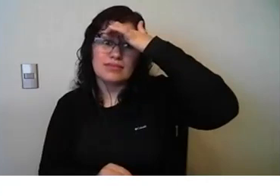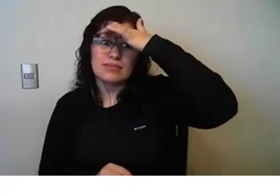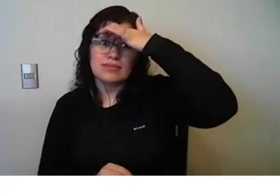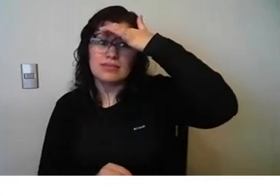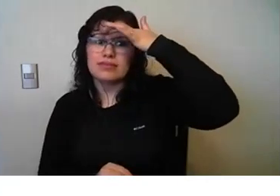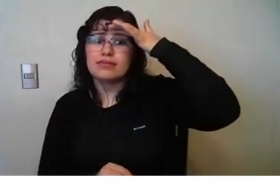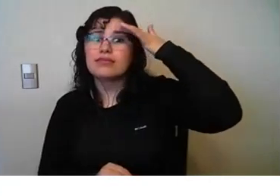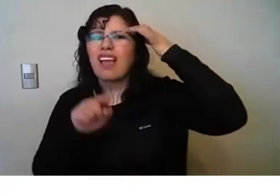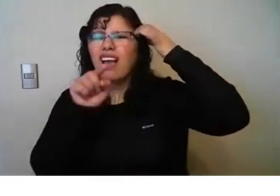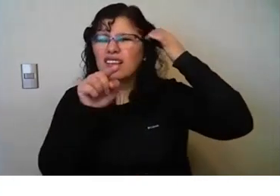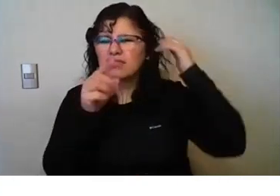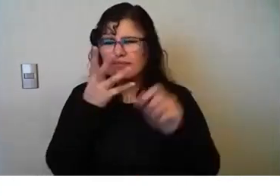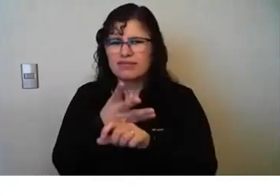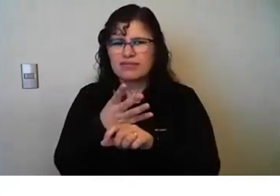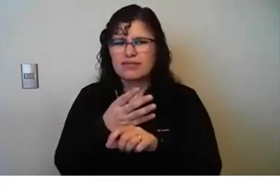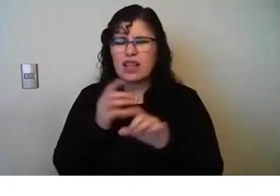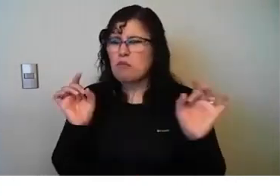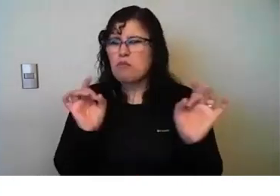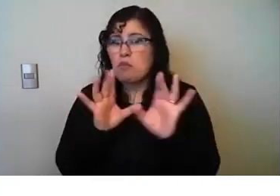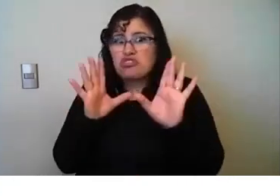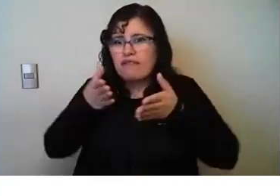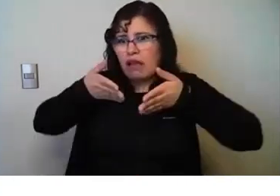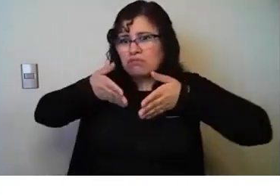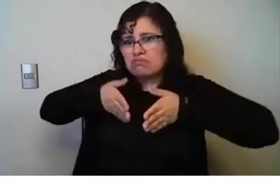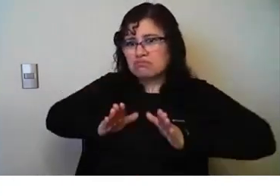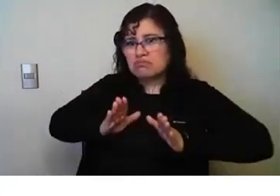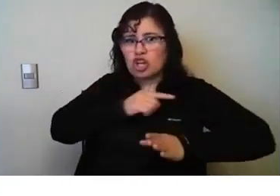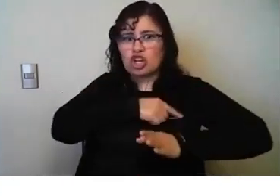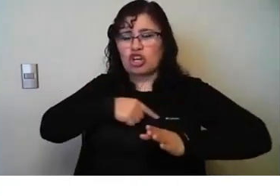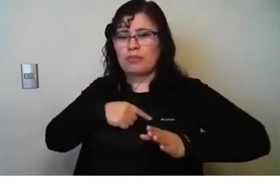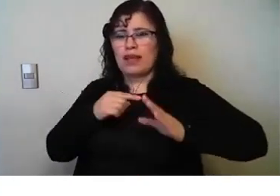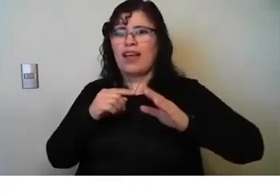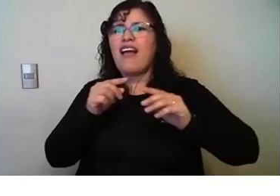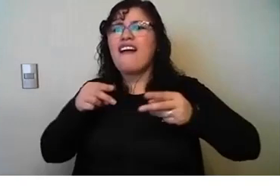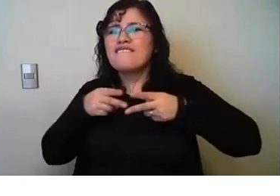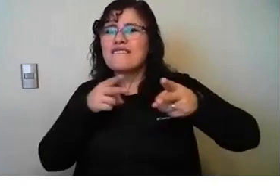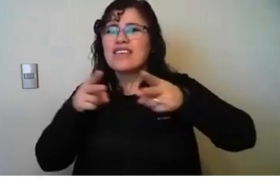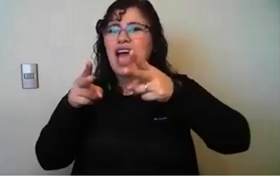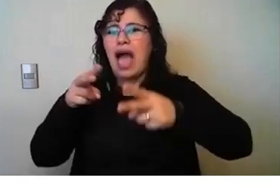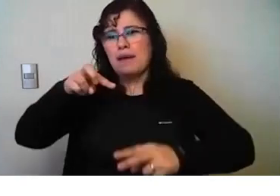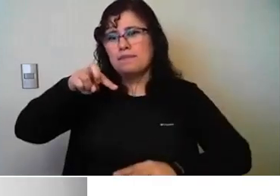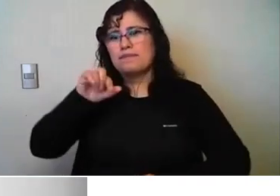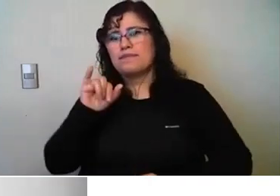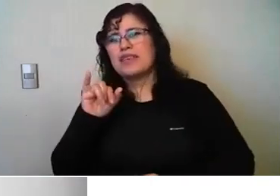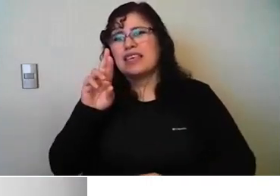Ahí hay uno de los posibles orígenes del nombre de la vía piramidal.